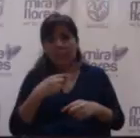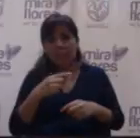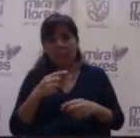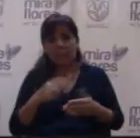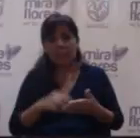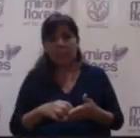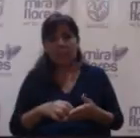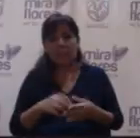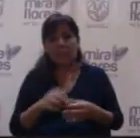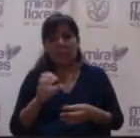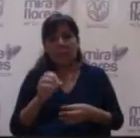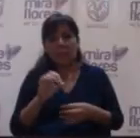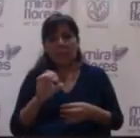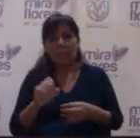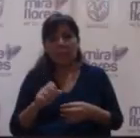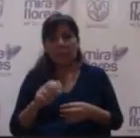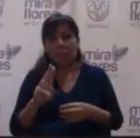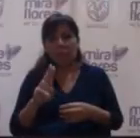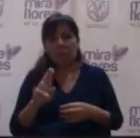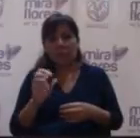oficio